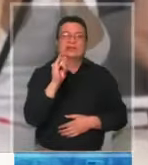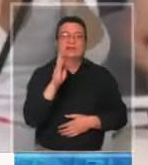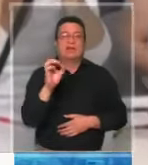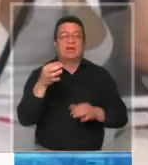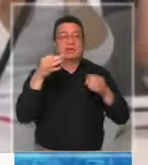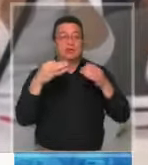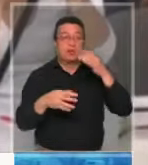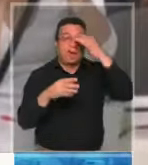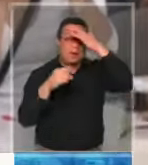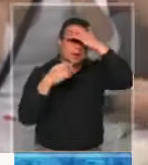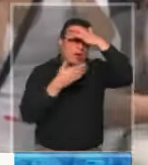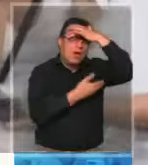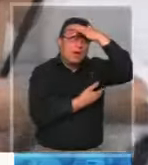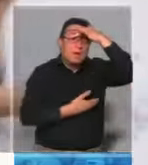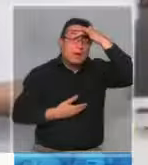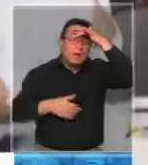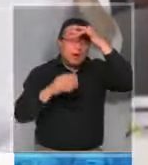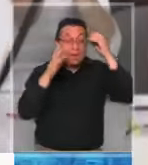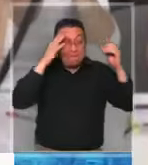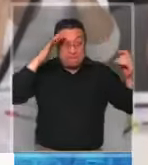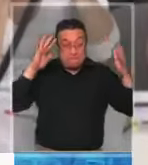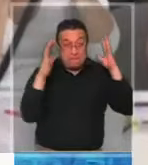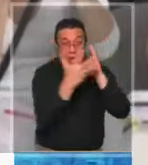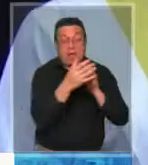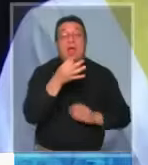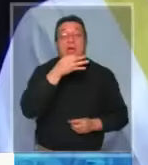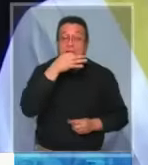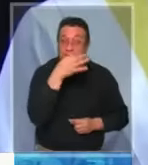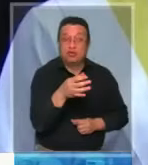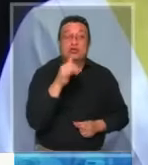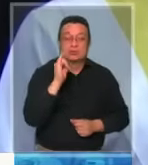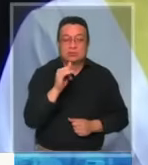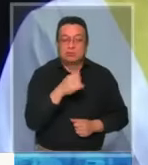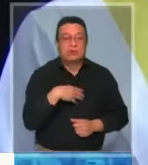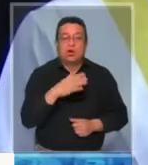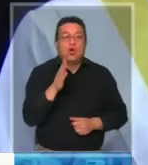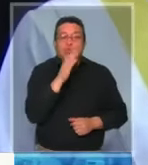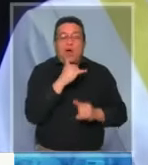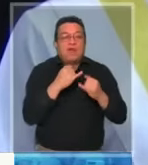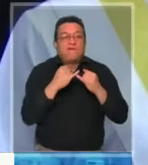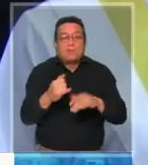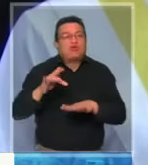El gobierno de Javier Milei confirmó el robo, pero insistió en que no hay información sensible comprometida.